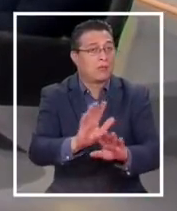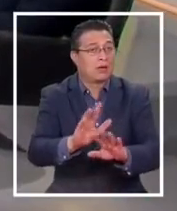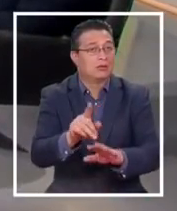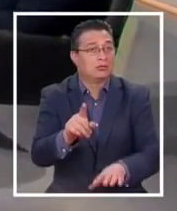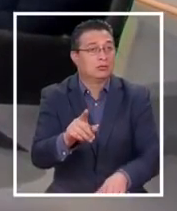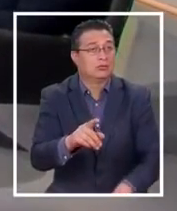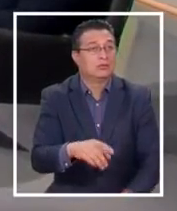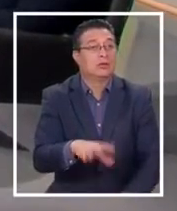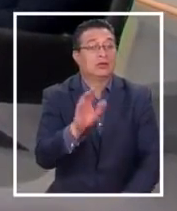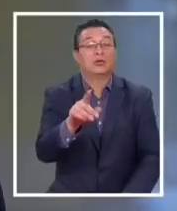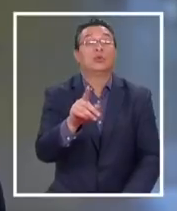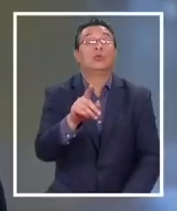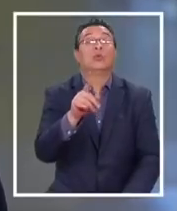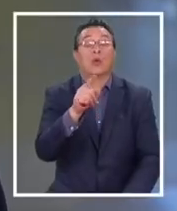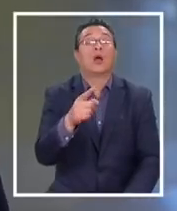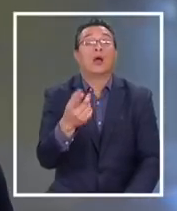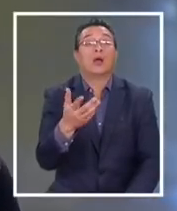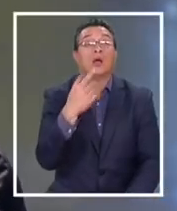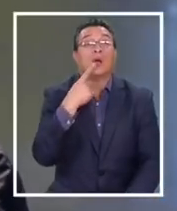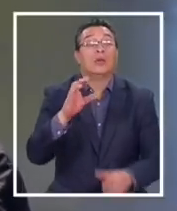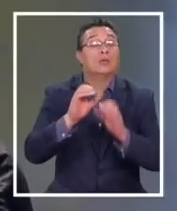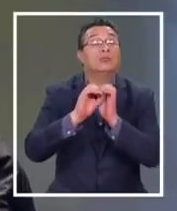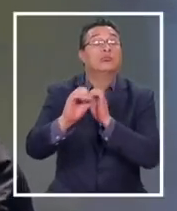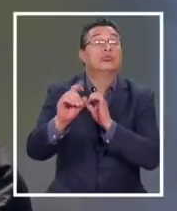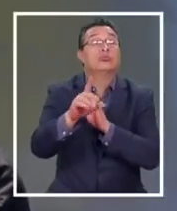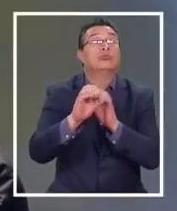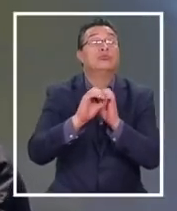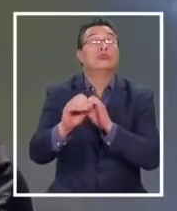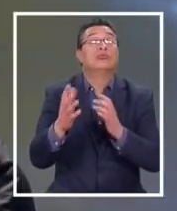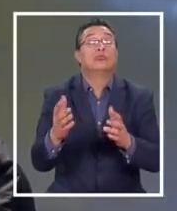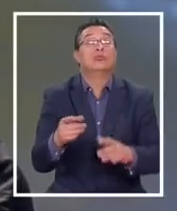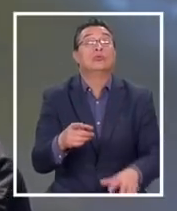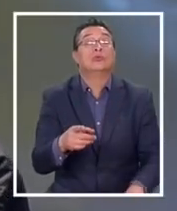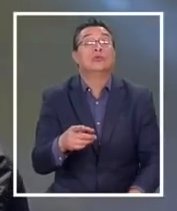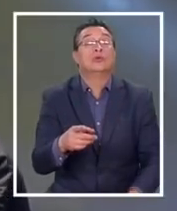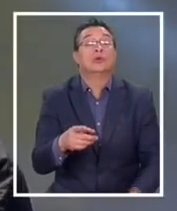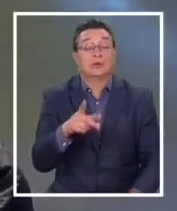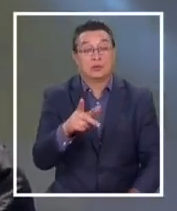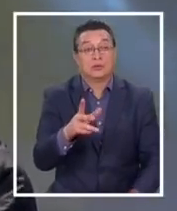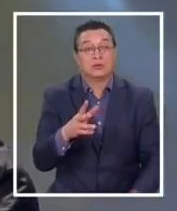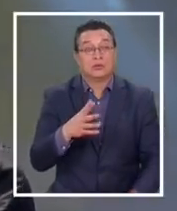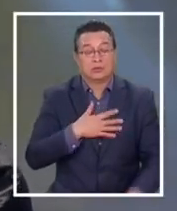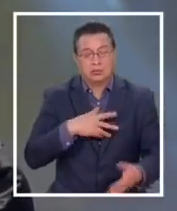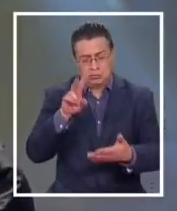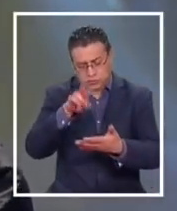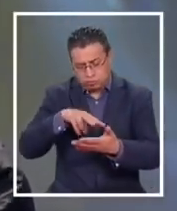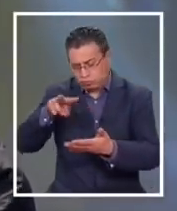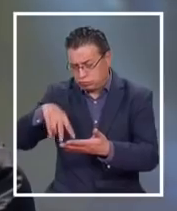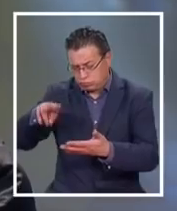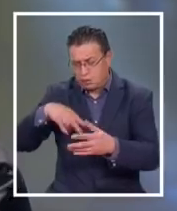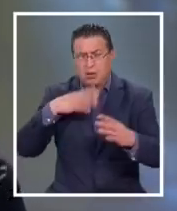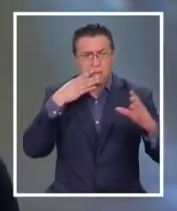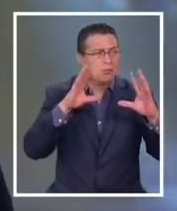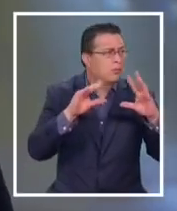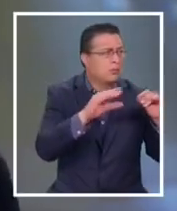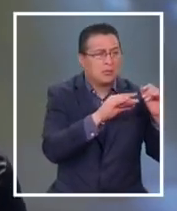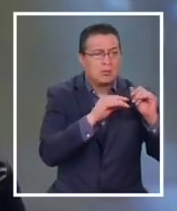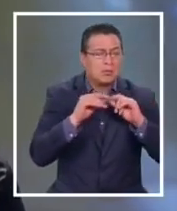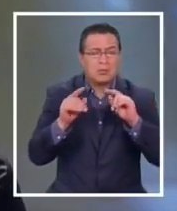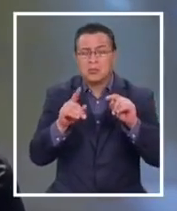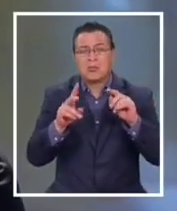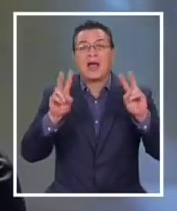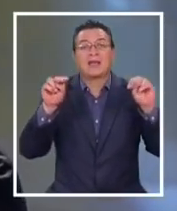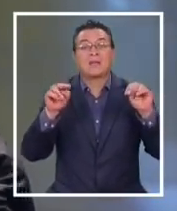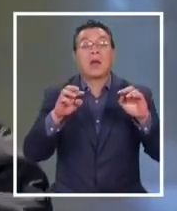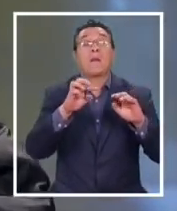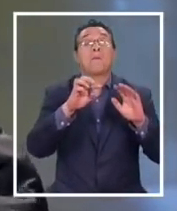un vaticinio. A ver, vaticinio. A ver, arriesga. Leyendo, hablando, y sobre todo el tema del